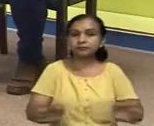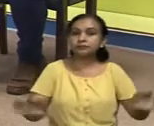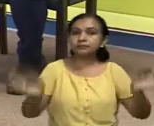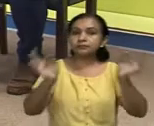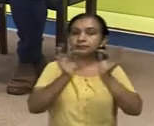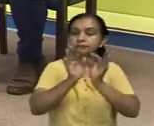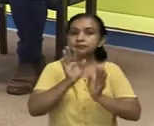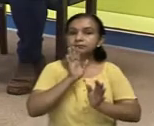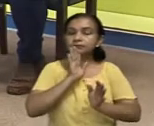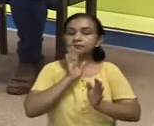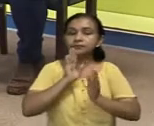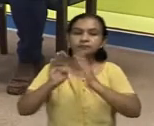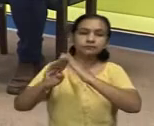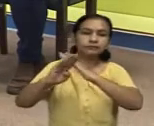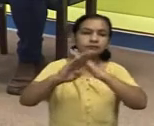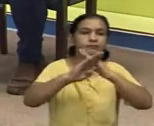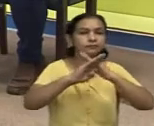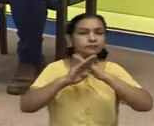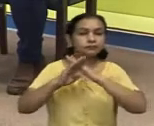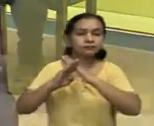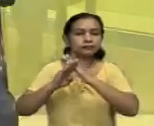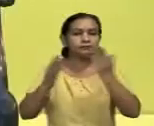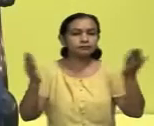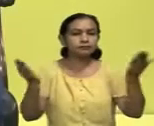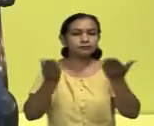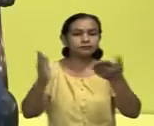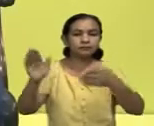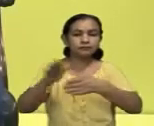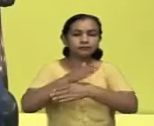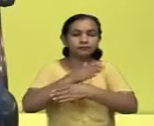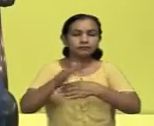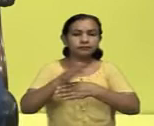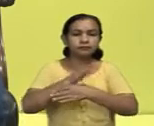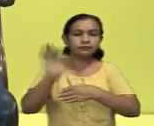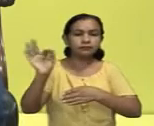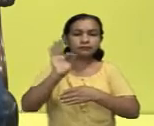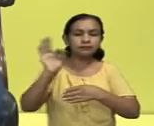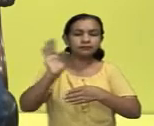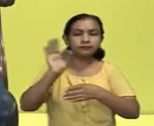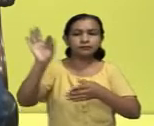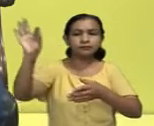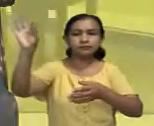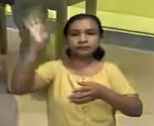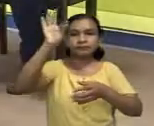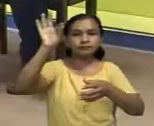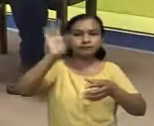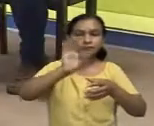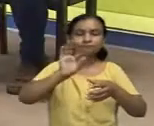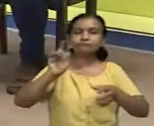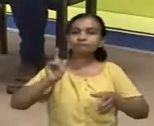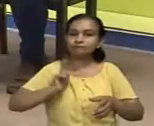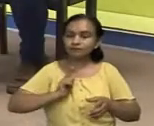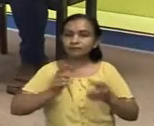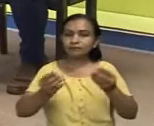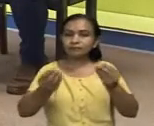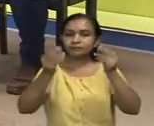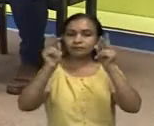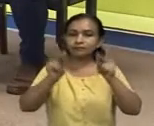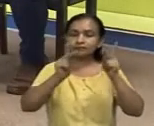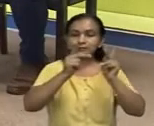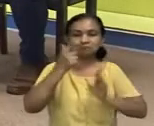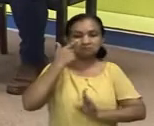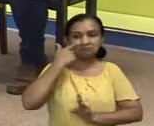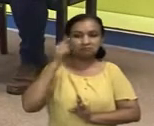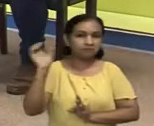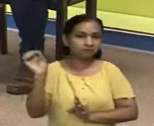en la lucha contra el dengue sobre los diferentes tipos de criaderos de zancudos que hay. Muchas personas quizás